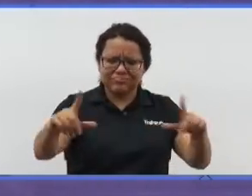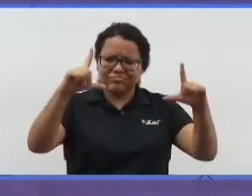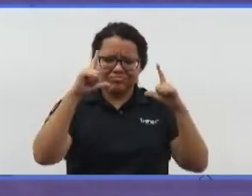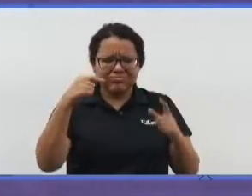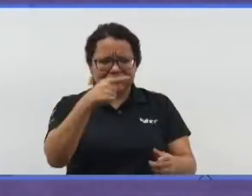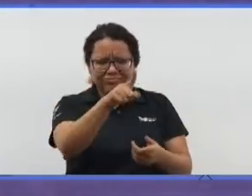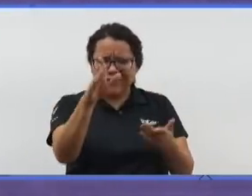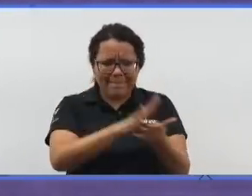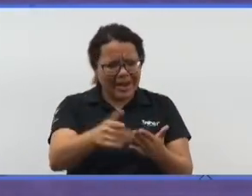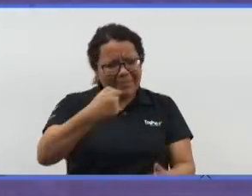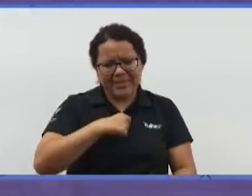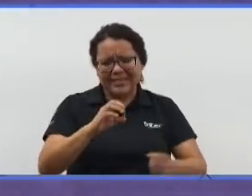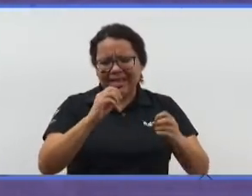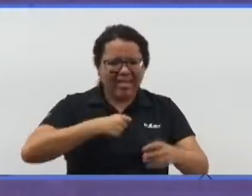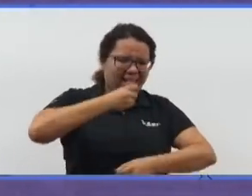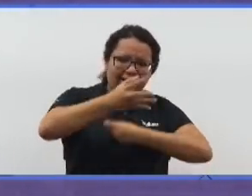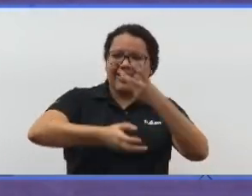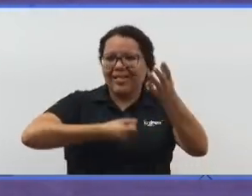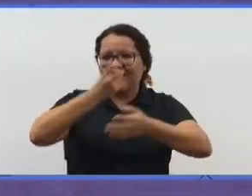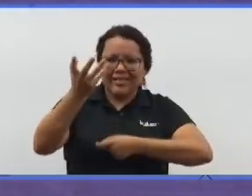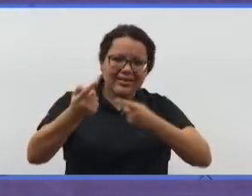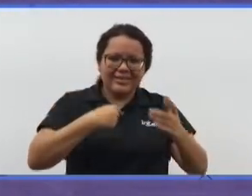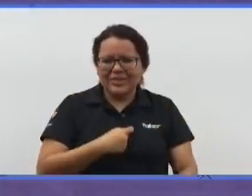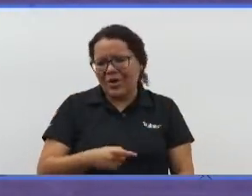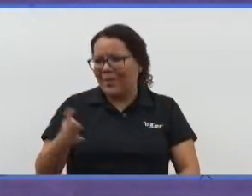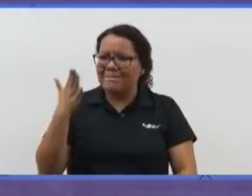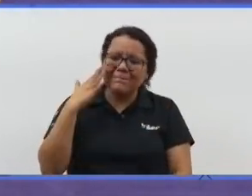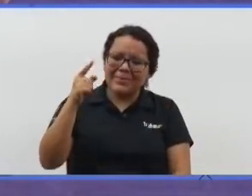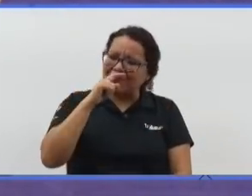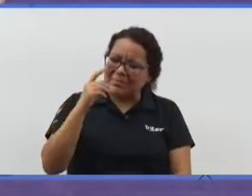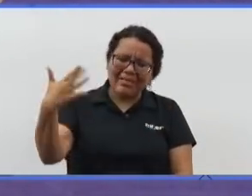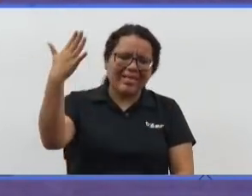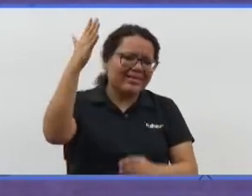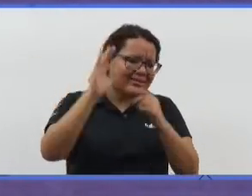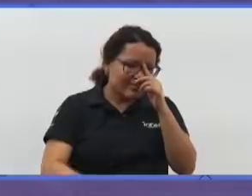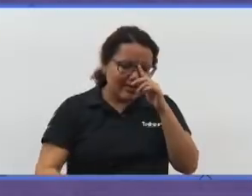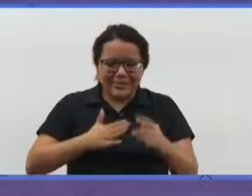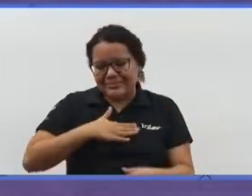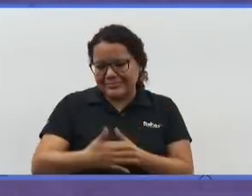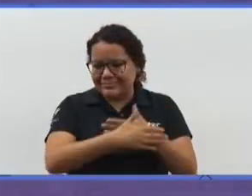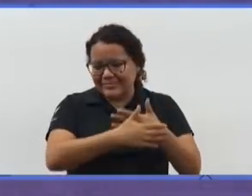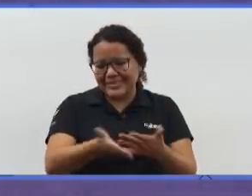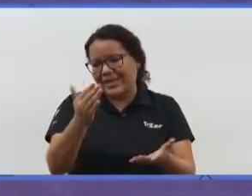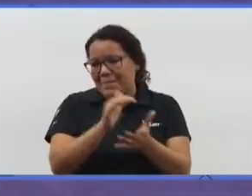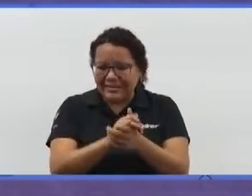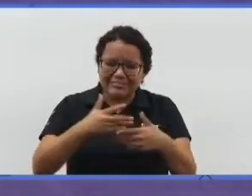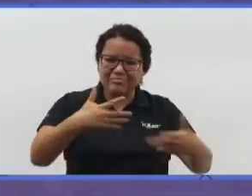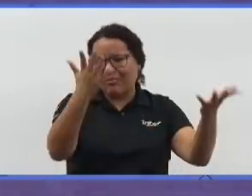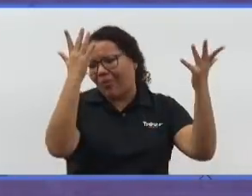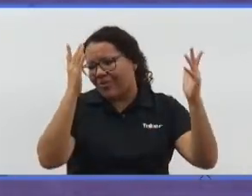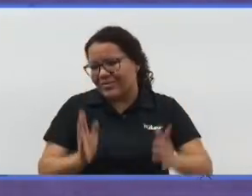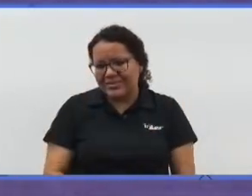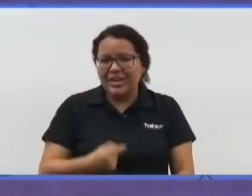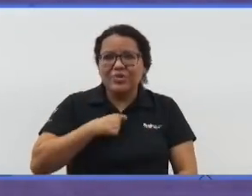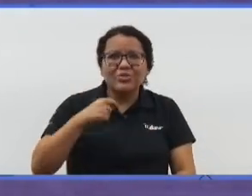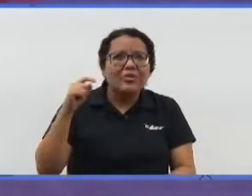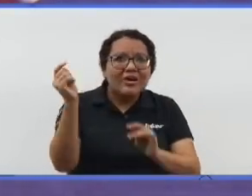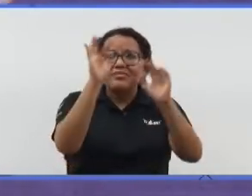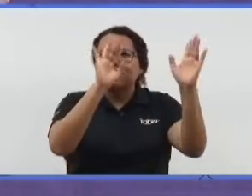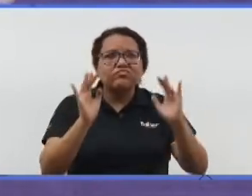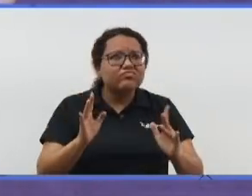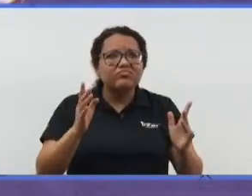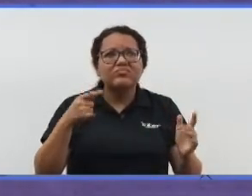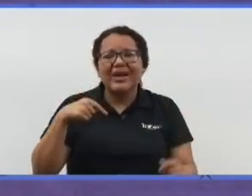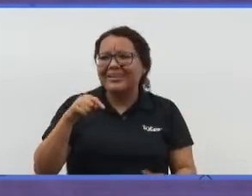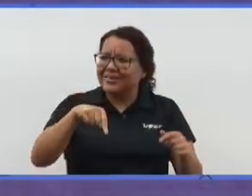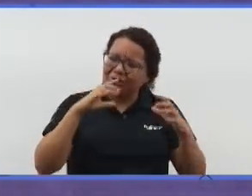protesto por esto protestó por el otro protesto por mis padres protestó por mis hijos protesto por mi matrimonio protesto por el clima protesto por